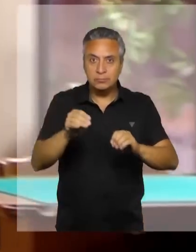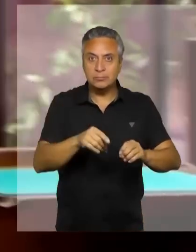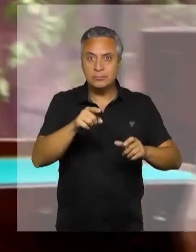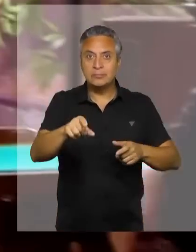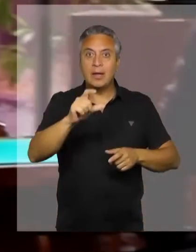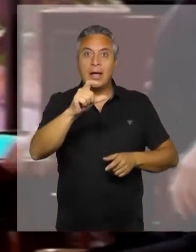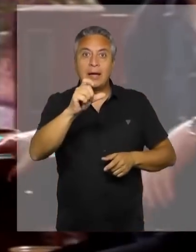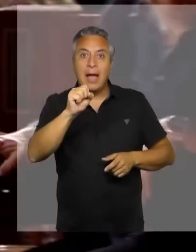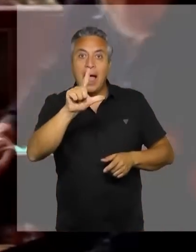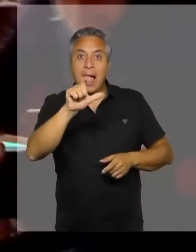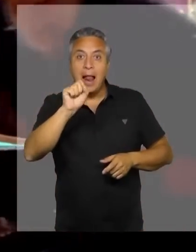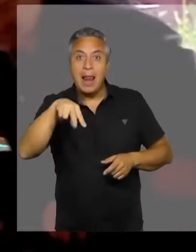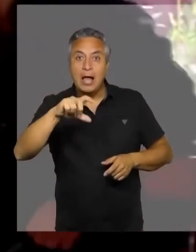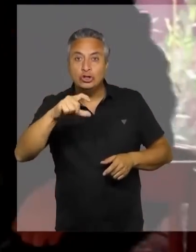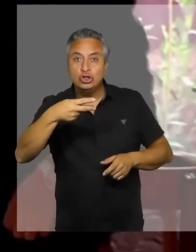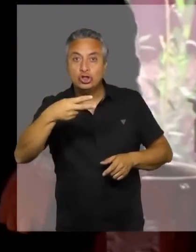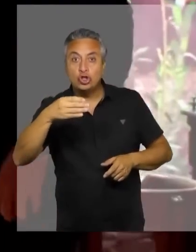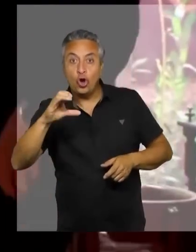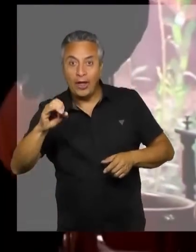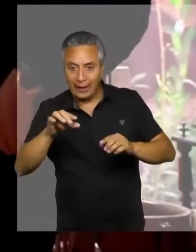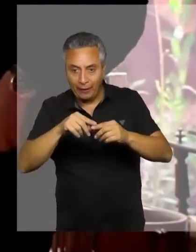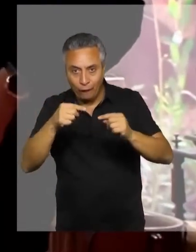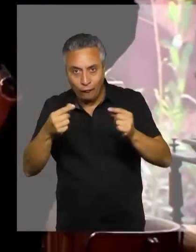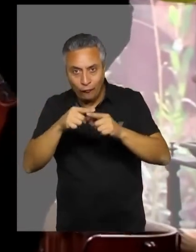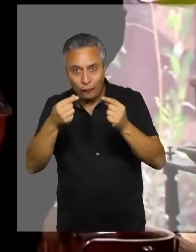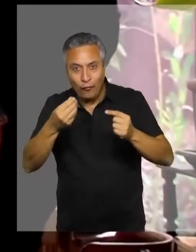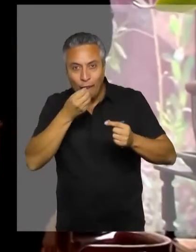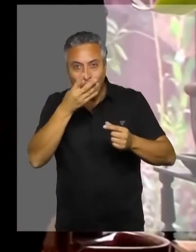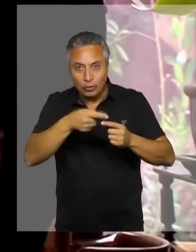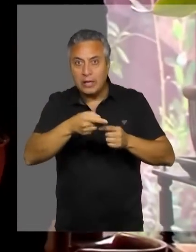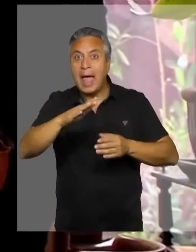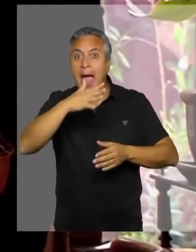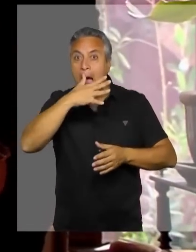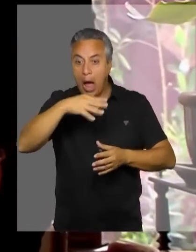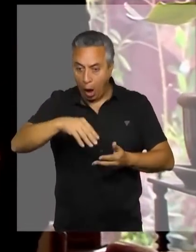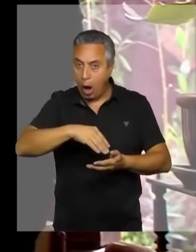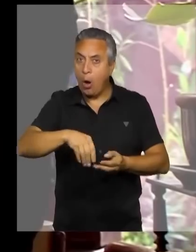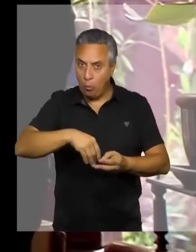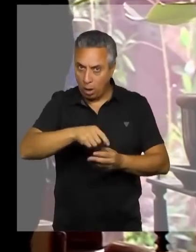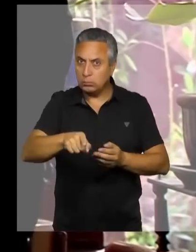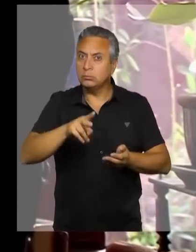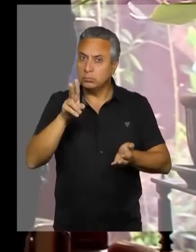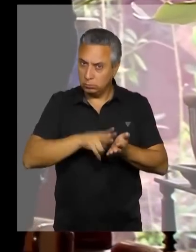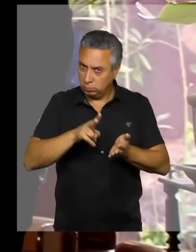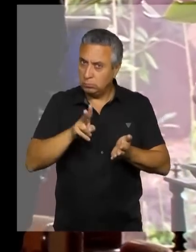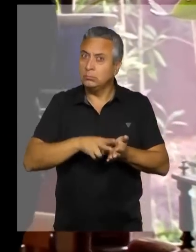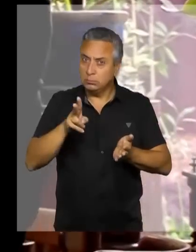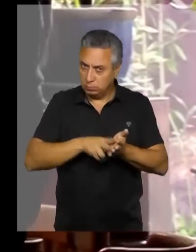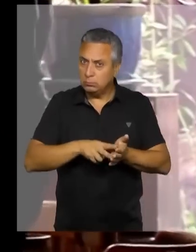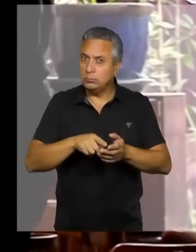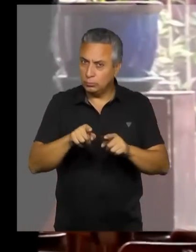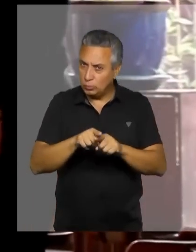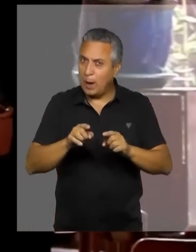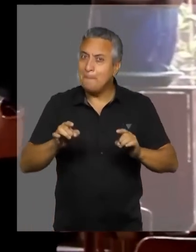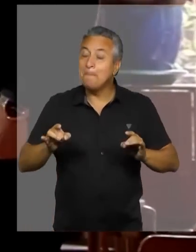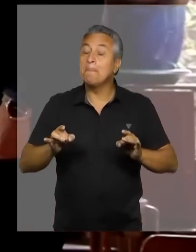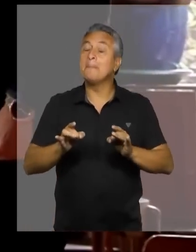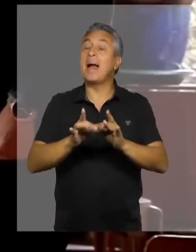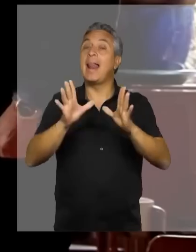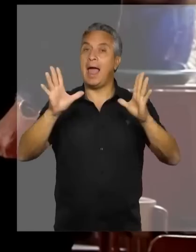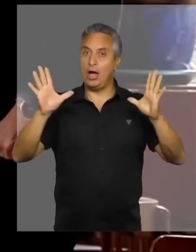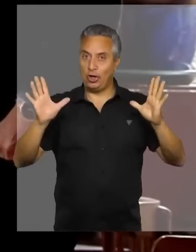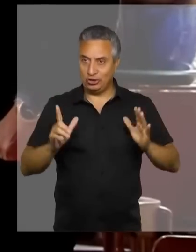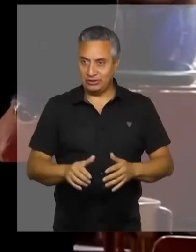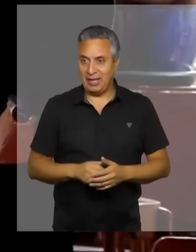calanchoe. Sí, se hacen unas agüitas que verdaderamente son milagrosas. Ah, qué bueno.